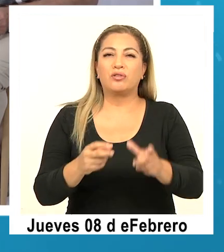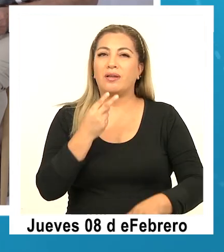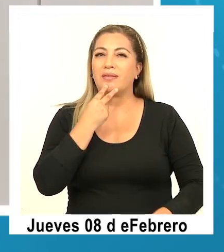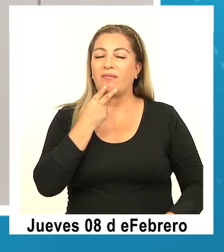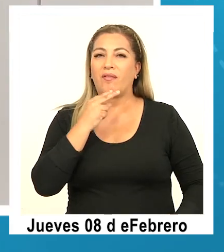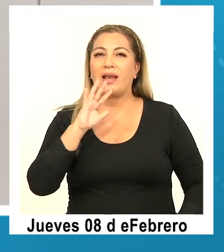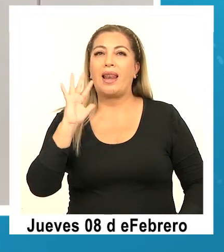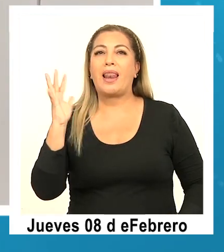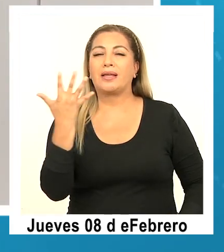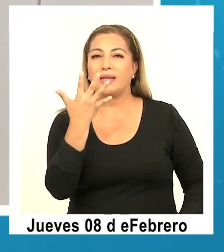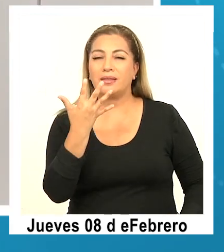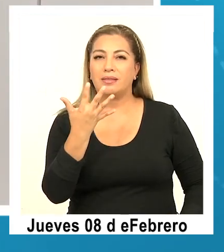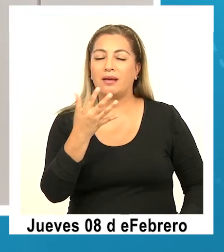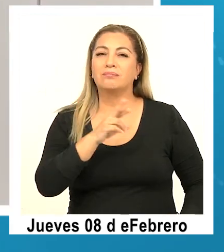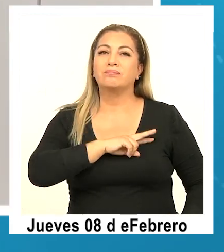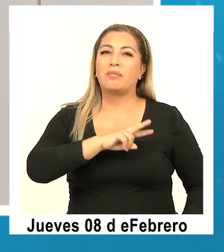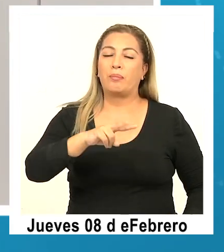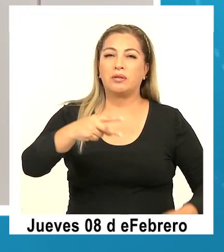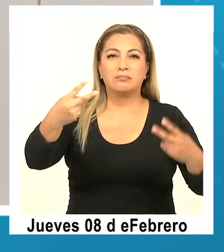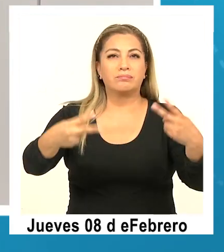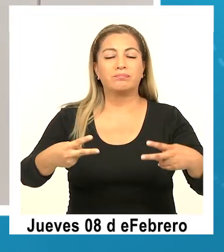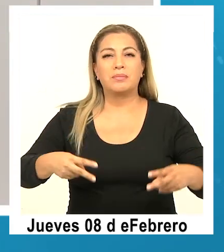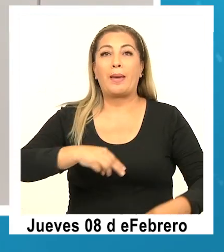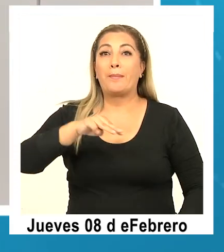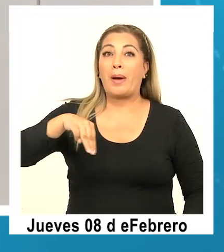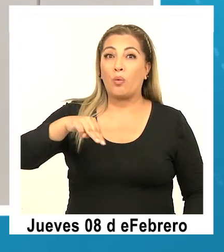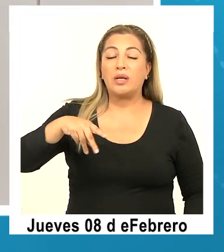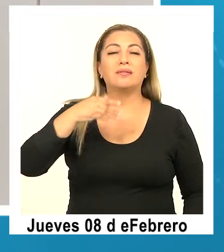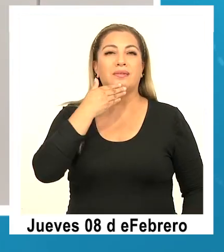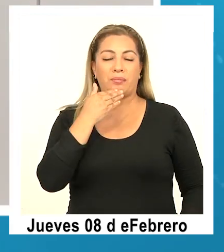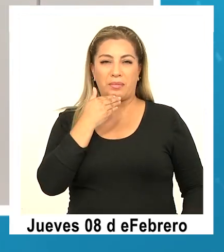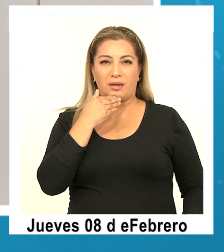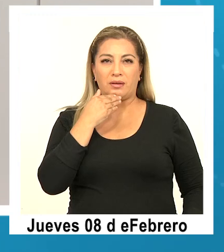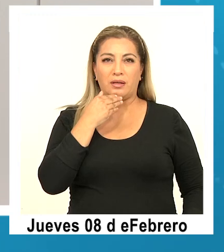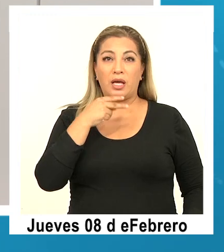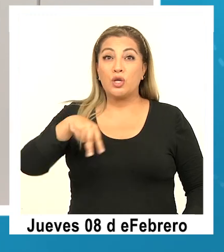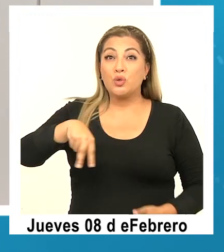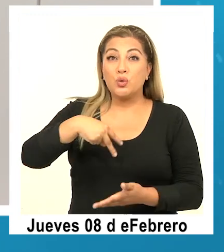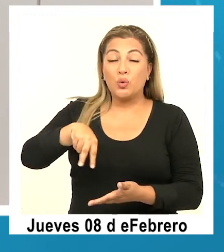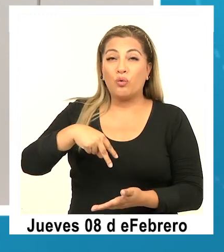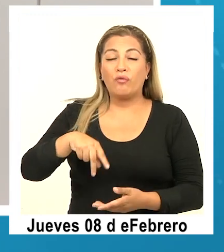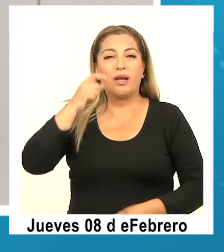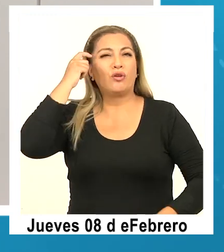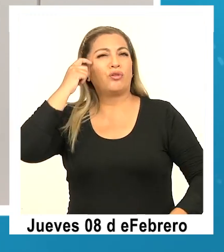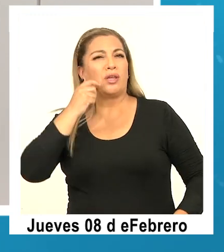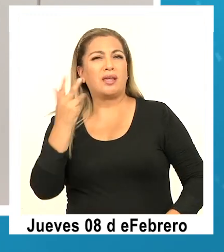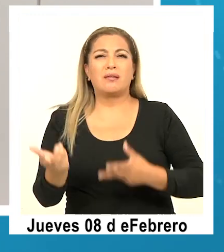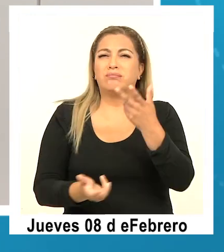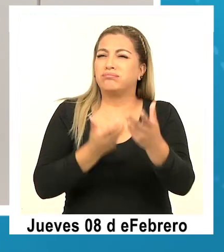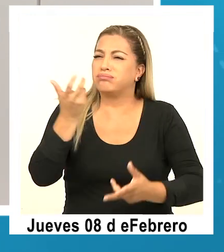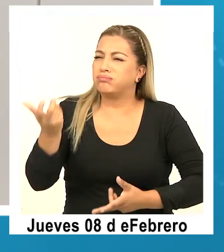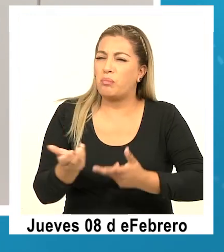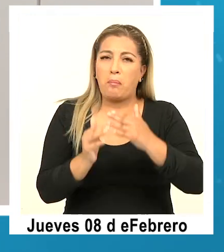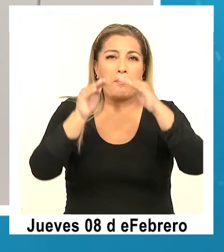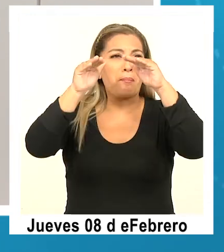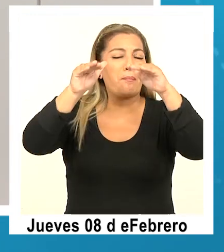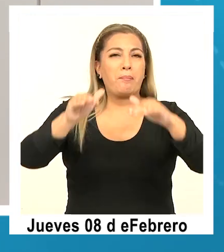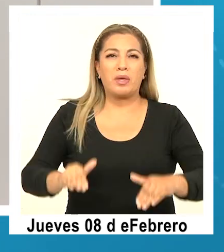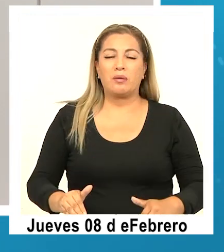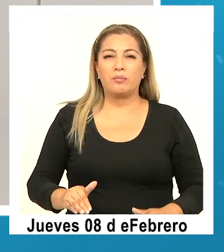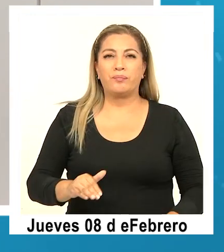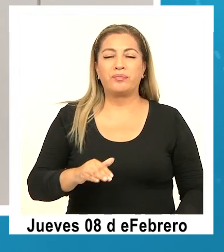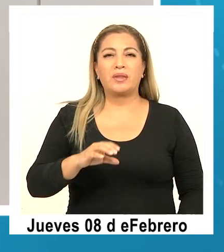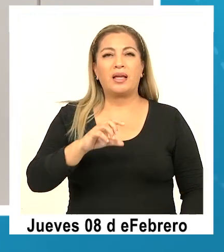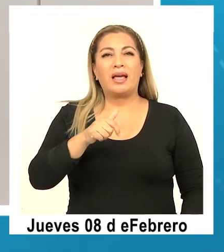quinta región. También en la región del Maule ha habido incendios, en Ñuble, en O'Higgins, una situación en Galvarino, en la